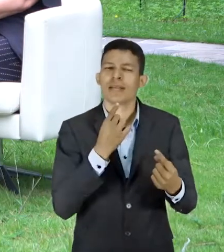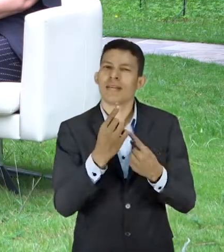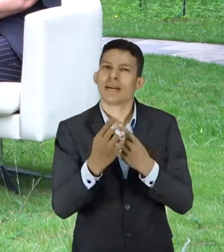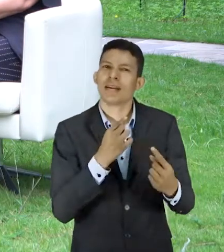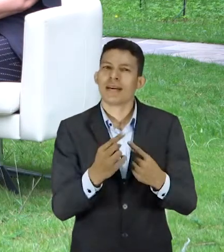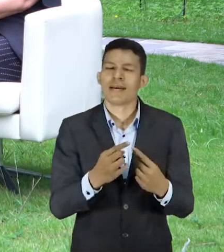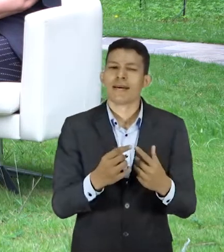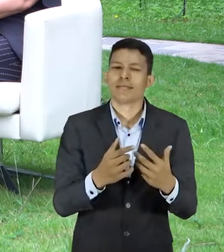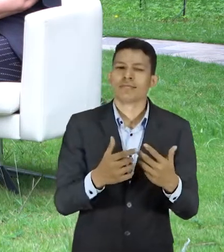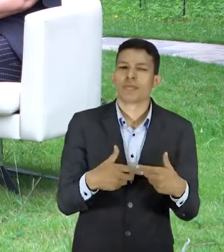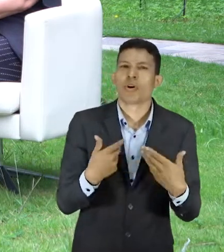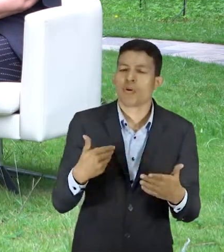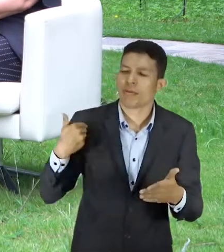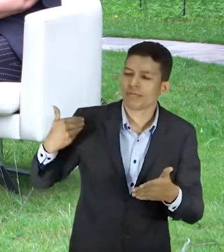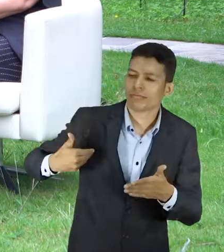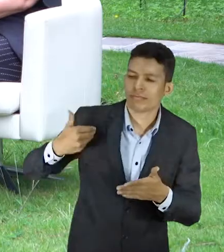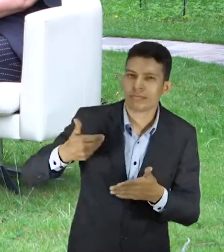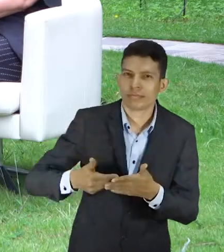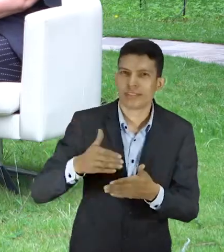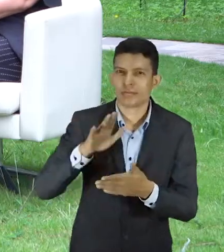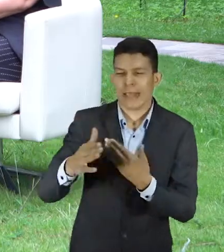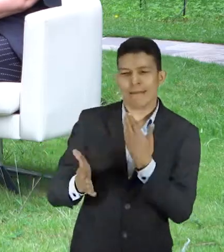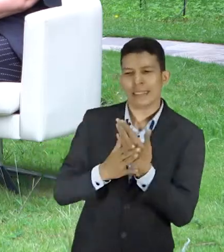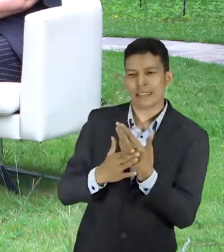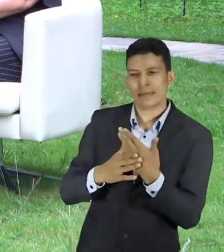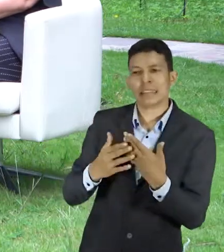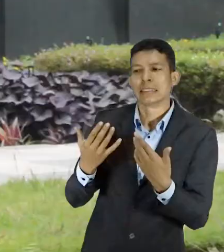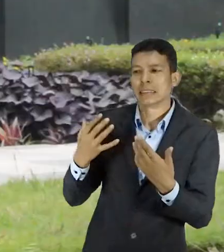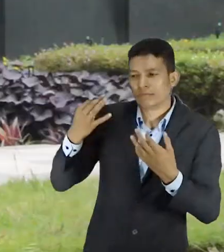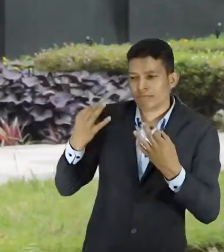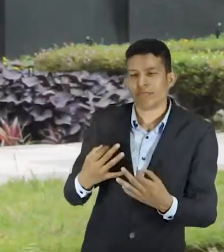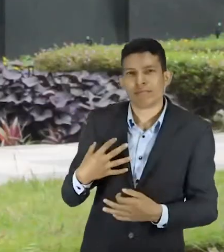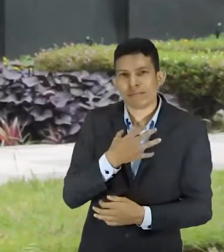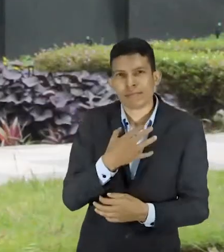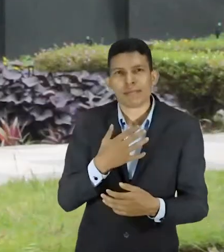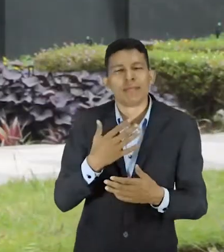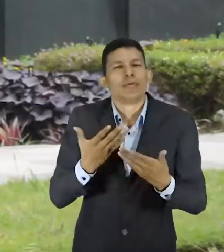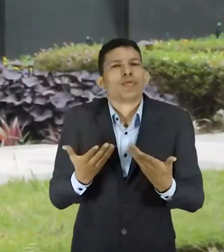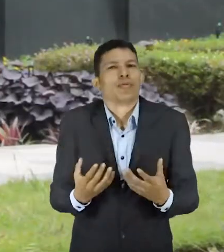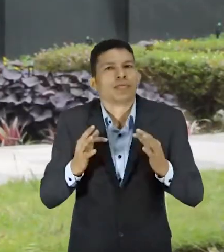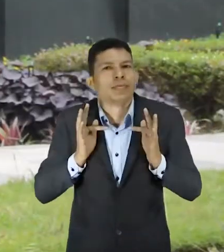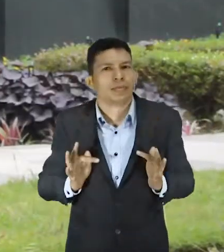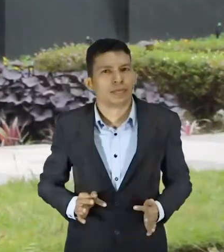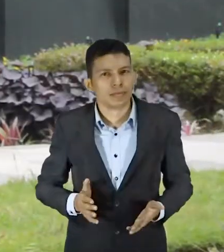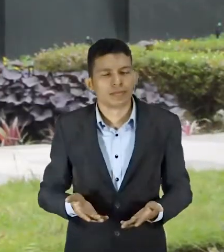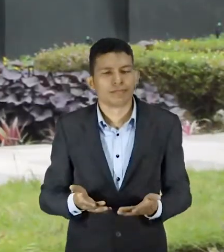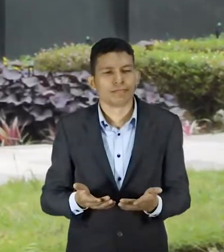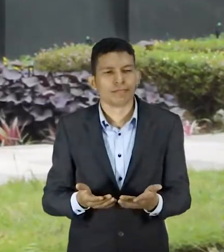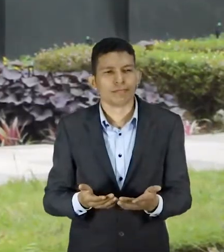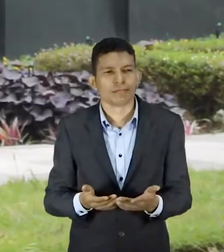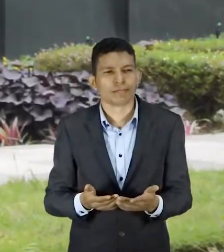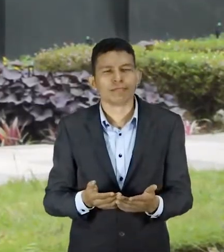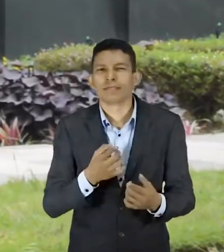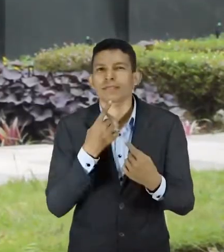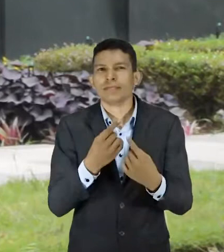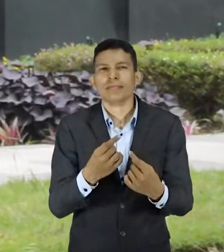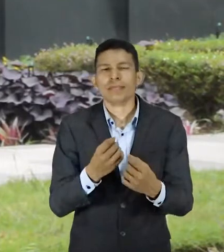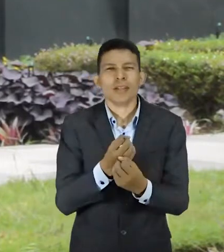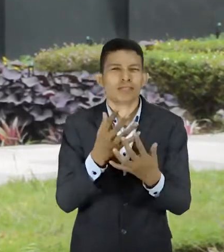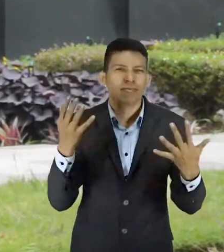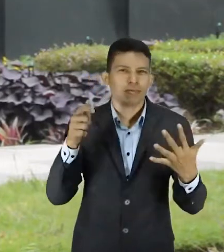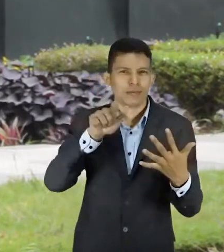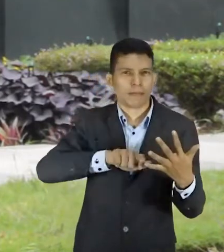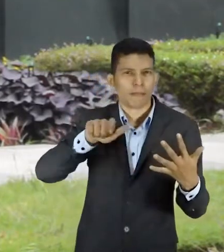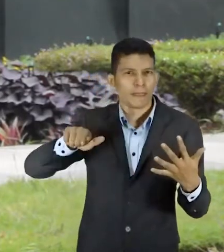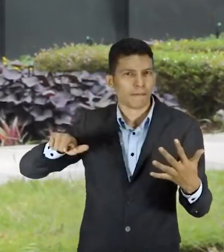de cómo ha sido ese trasegar, de cómo fue cuando recibiste el diagnóstico, cómo ha sido el tratamiento. Digamos que